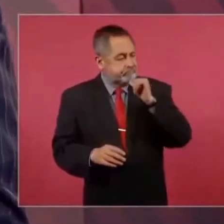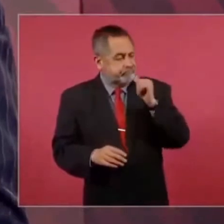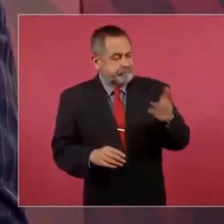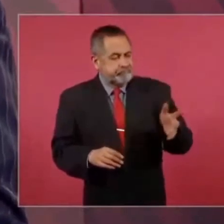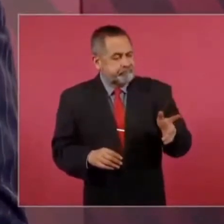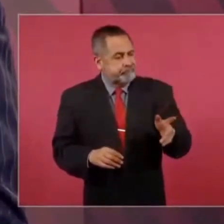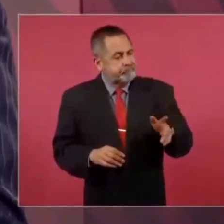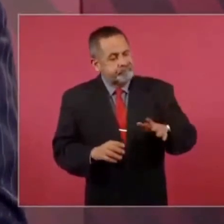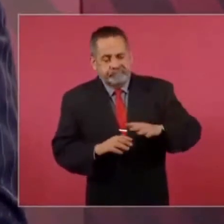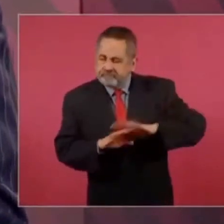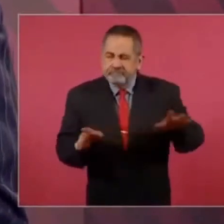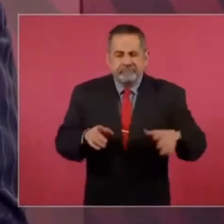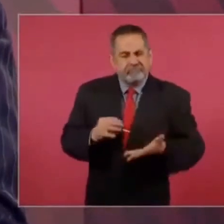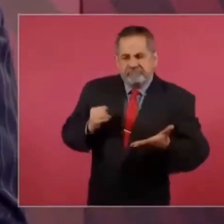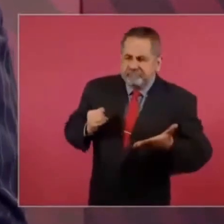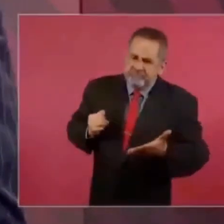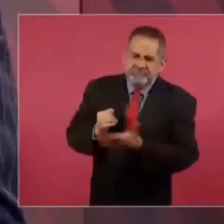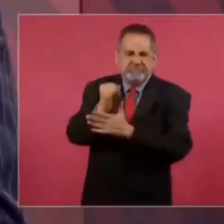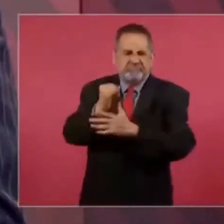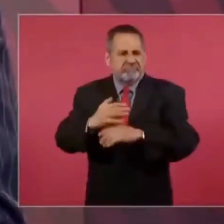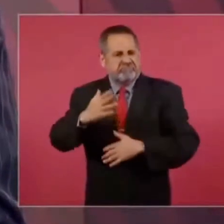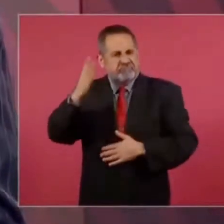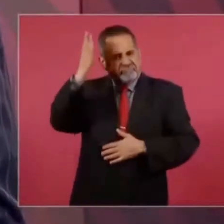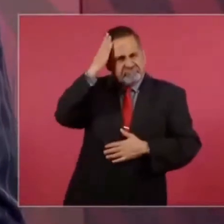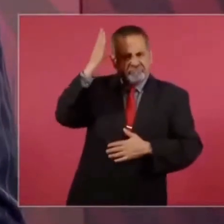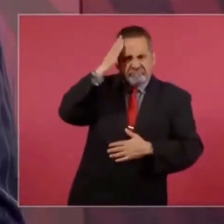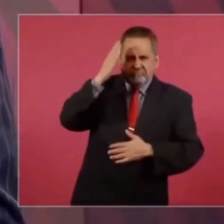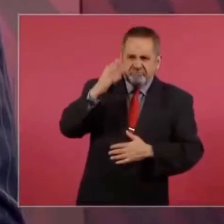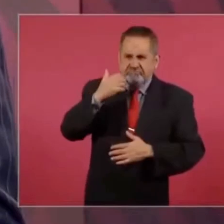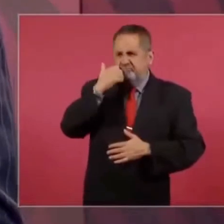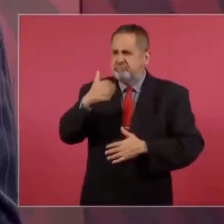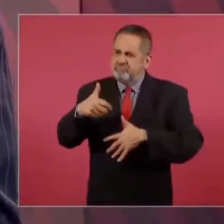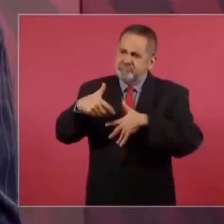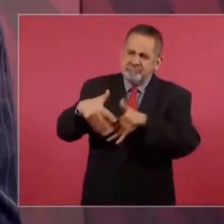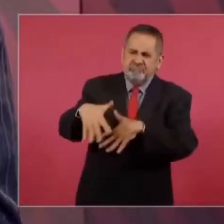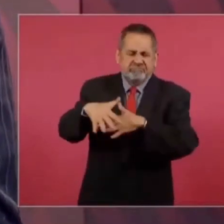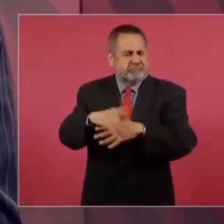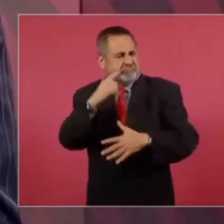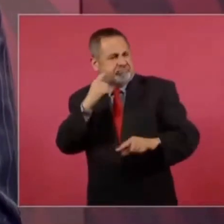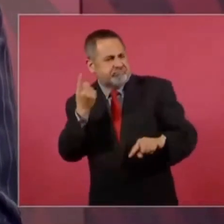que encabezar el movimiento para derrocar